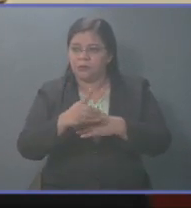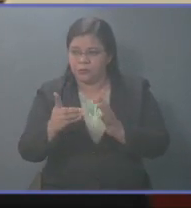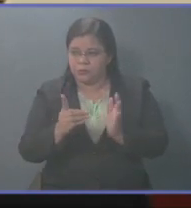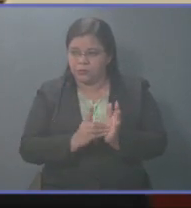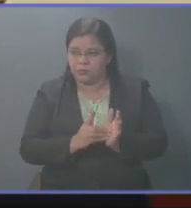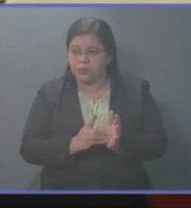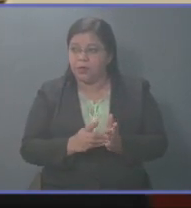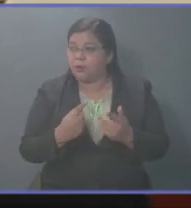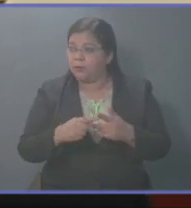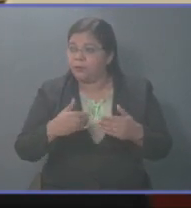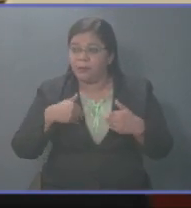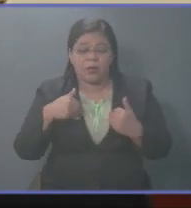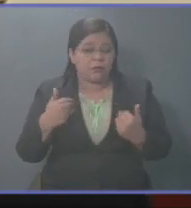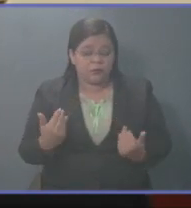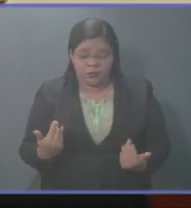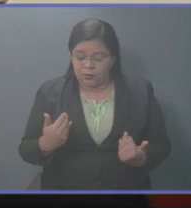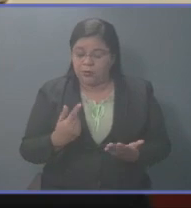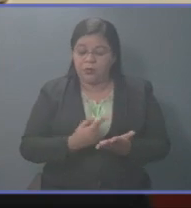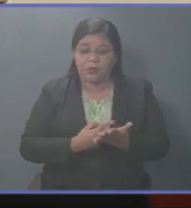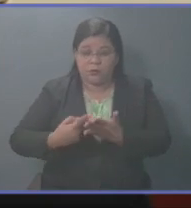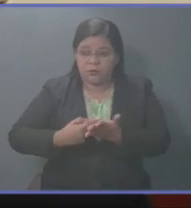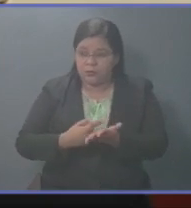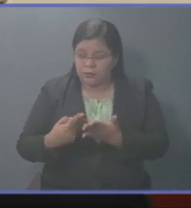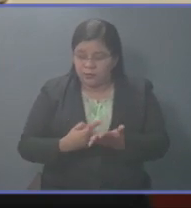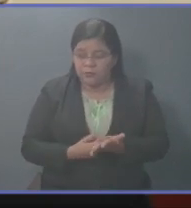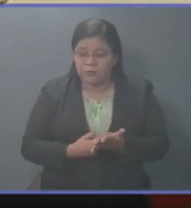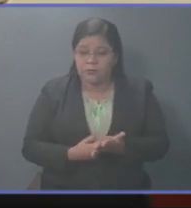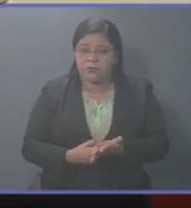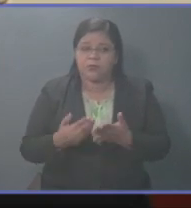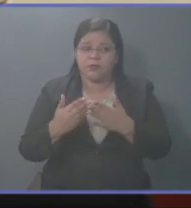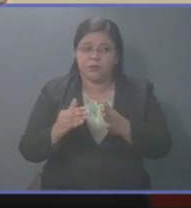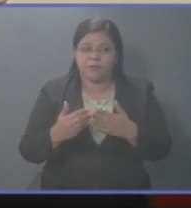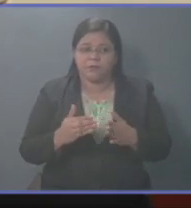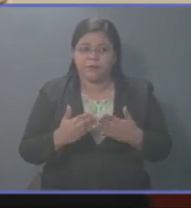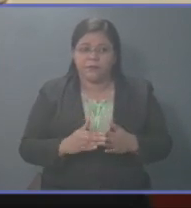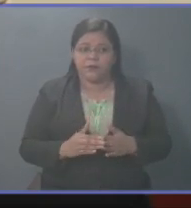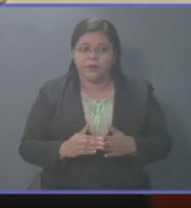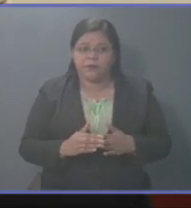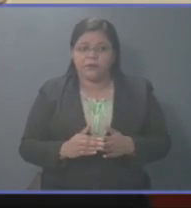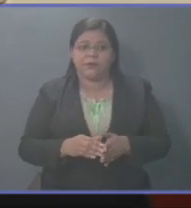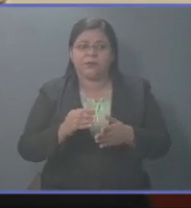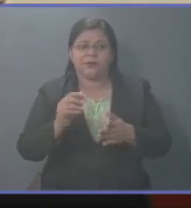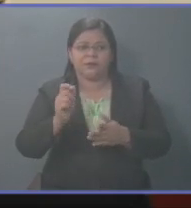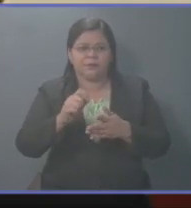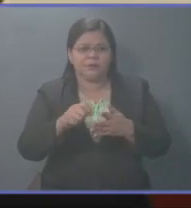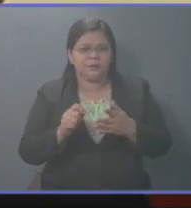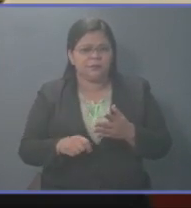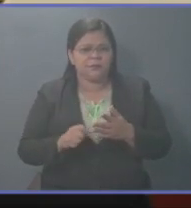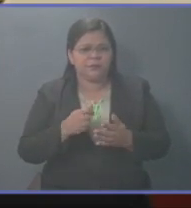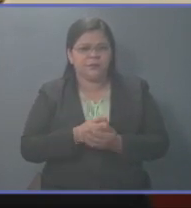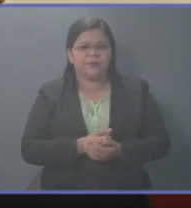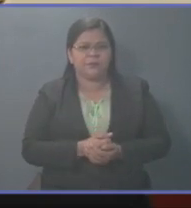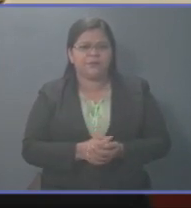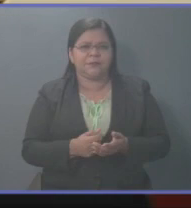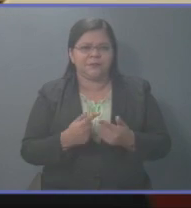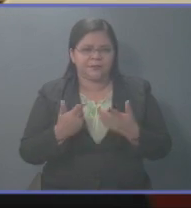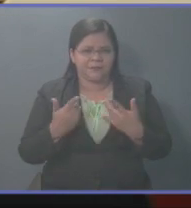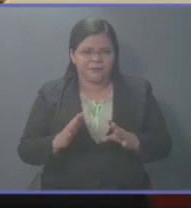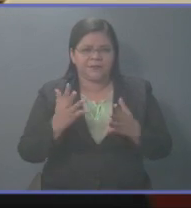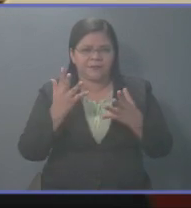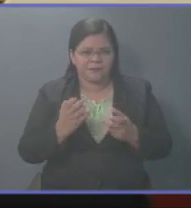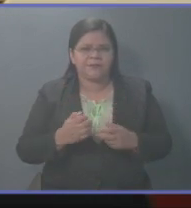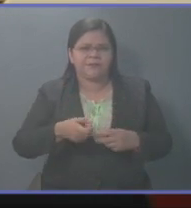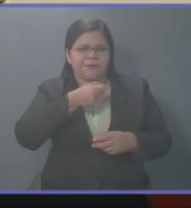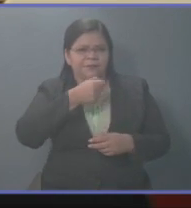existiera un debate en el que pusieran en práctica los diferentes principios constitucionales que debe informar la